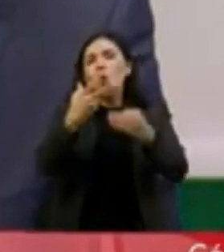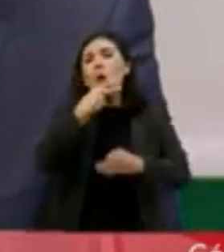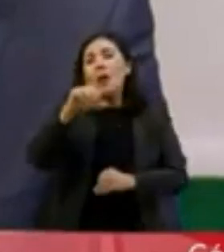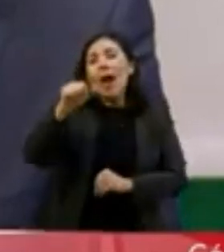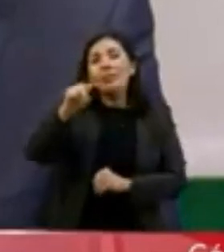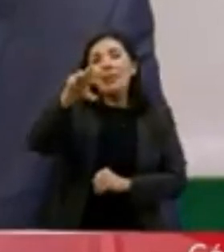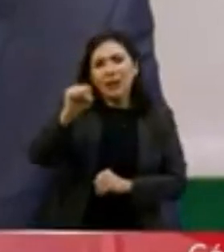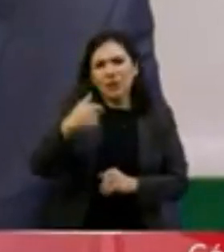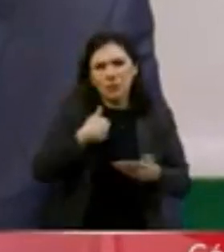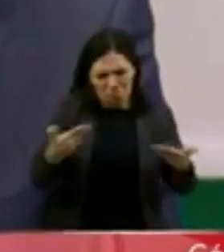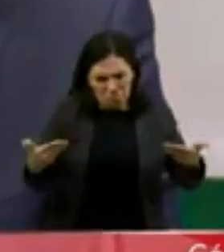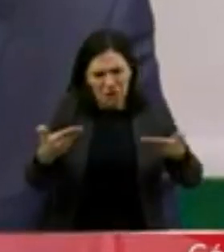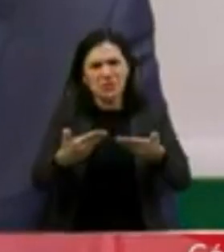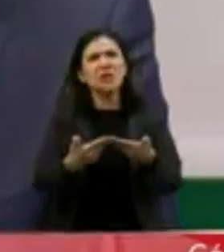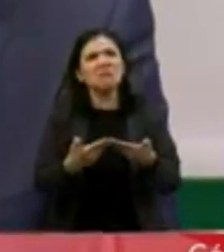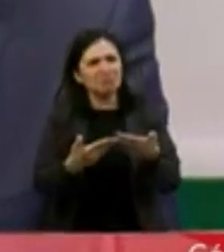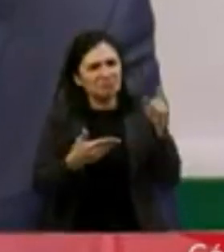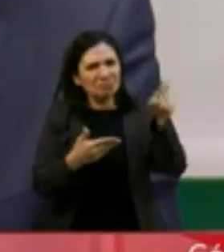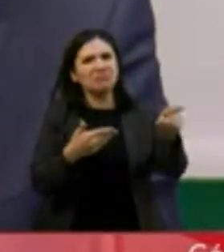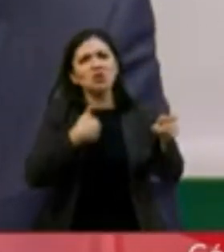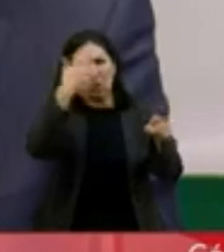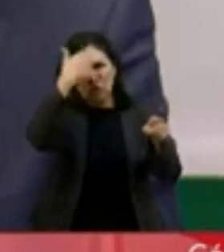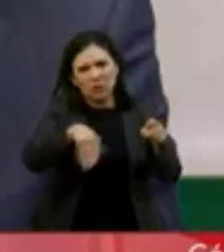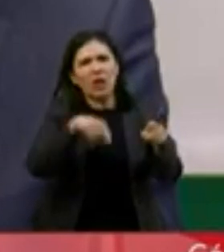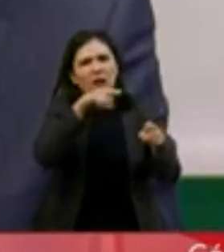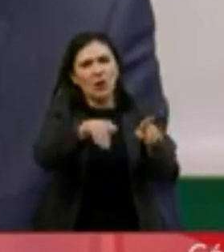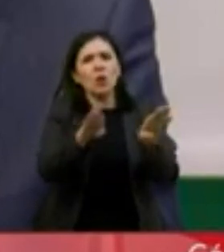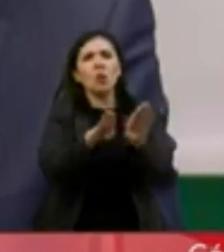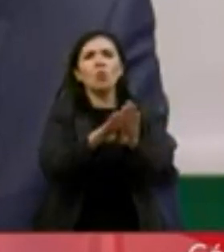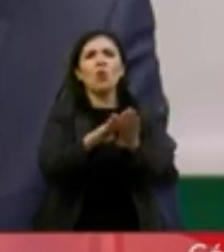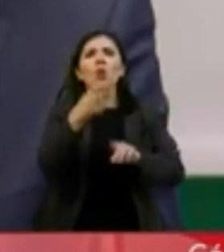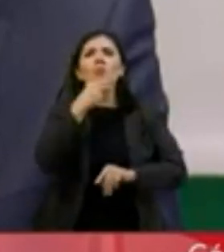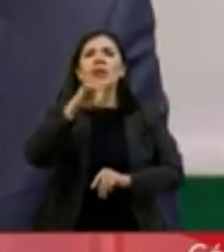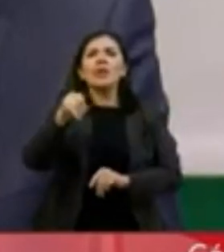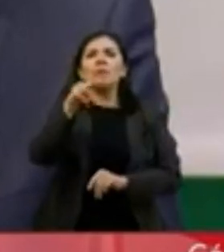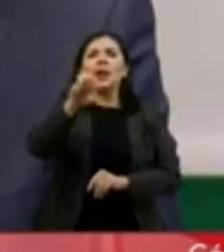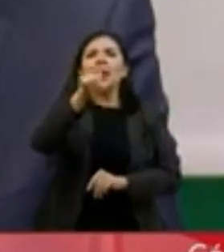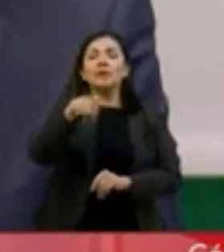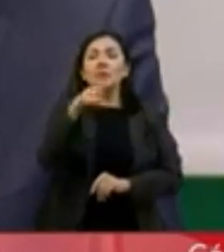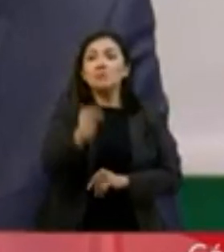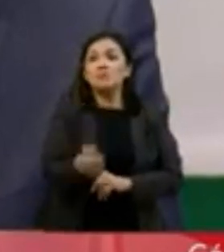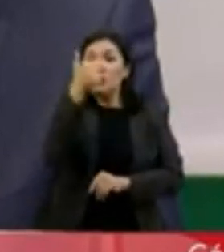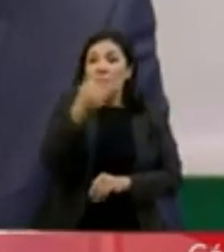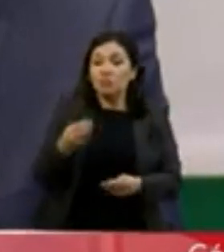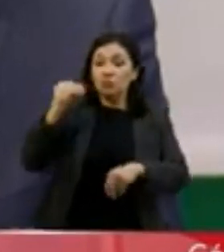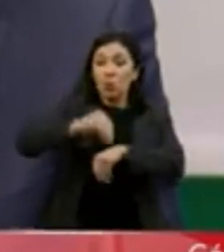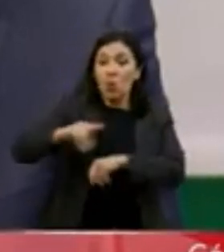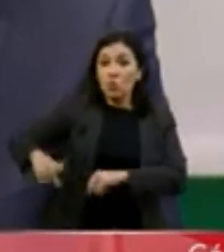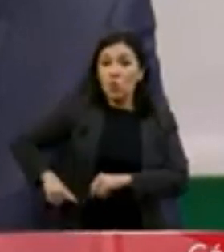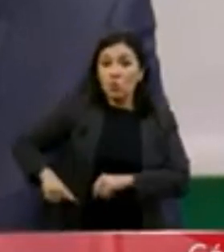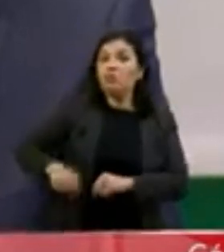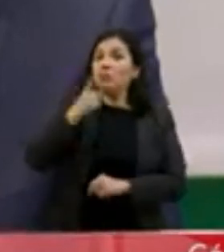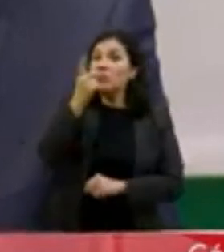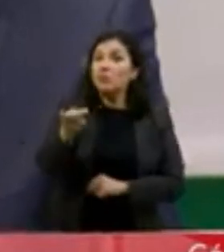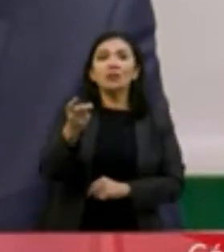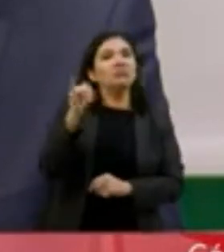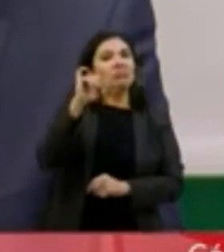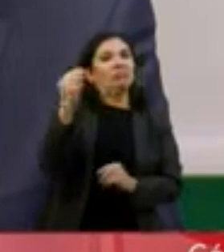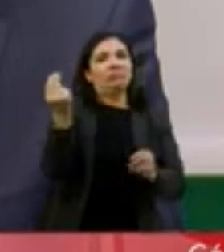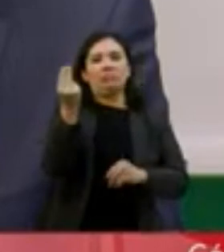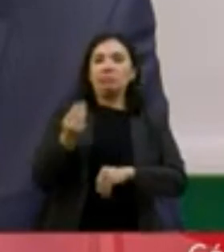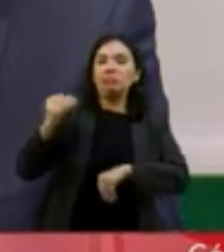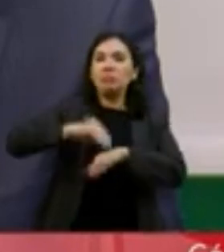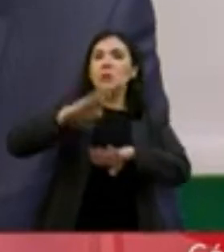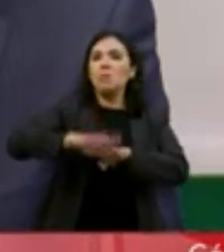se los presento en privado yo sé como Tere Jiménez su primera acción de gobierno fue pedir que reforzaran la guardia